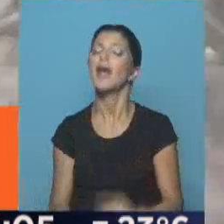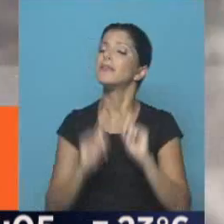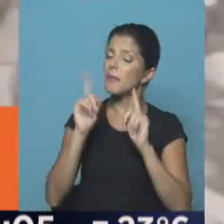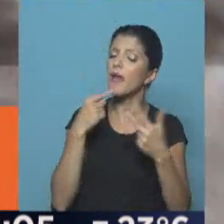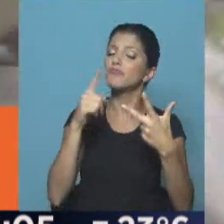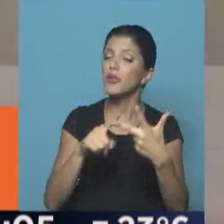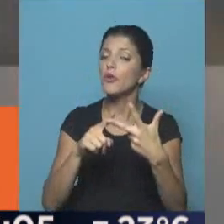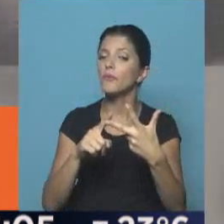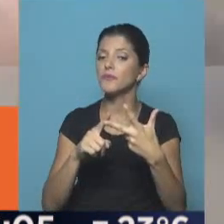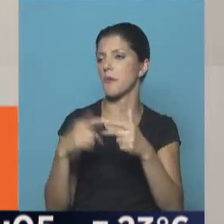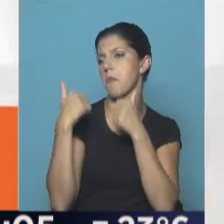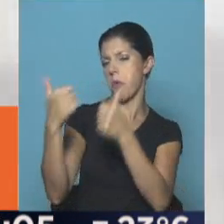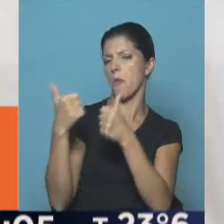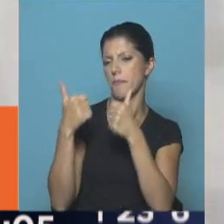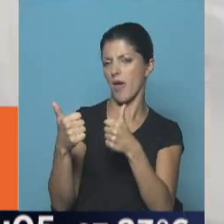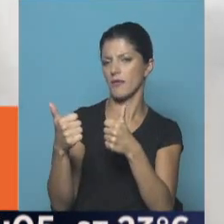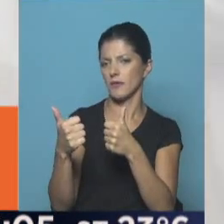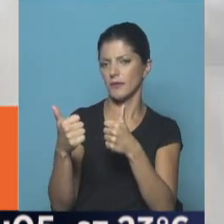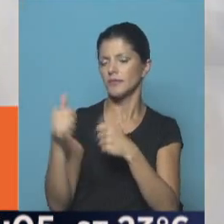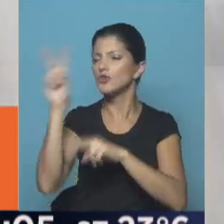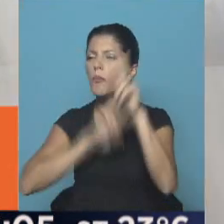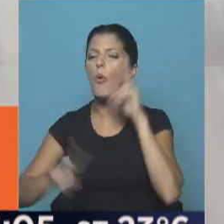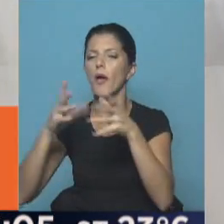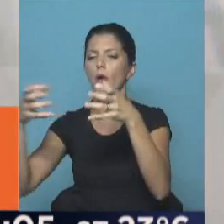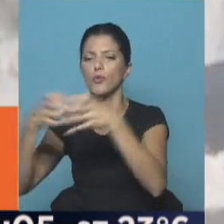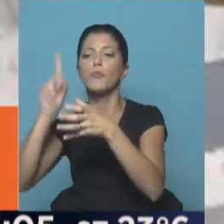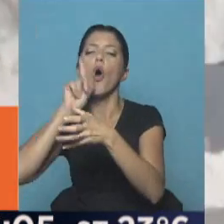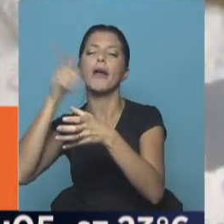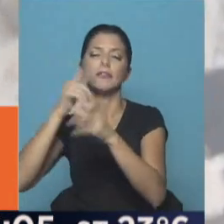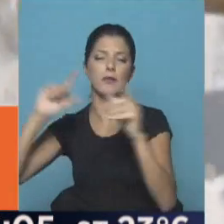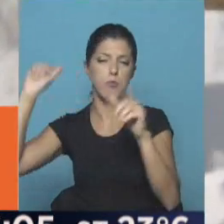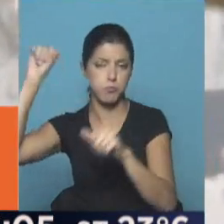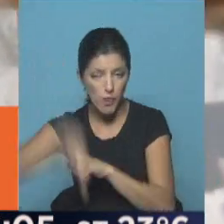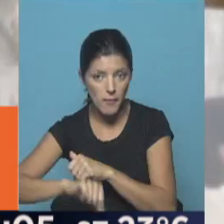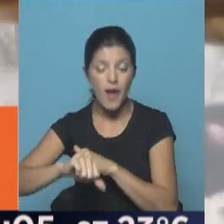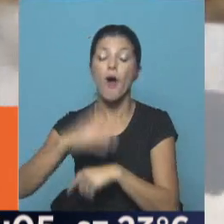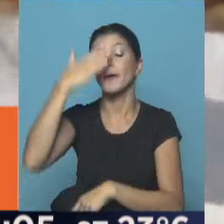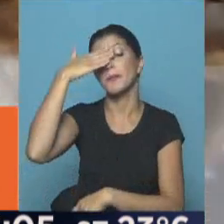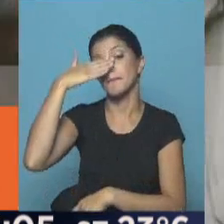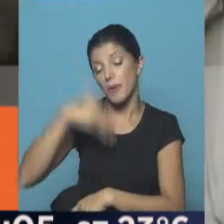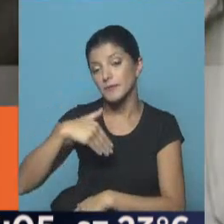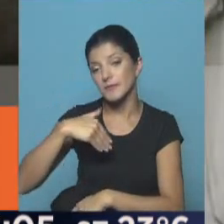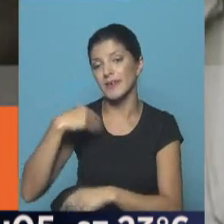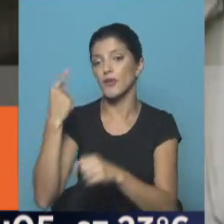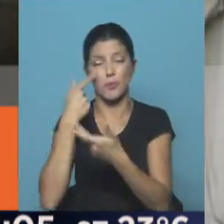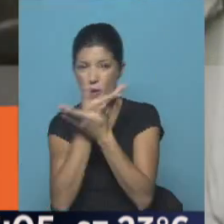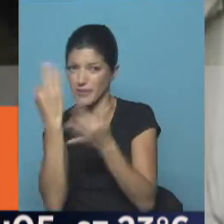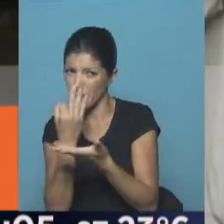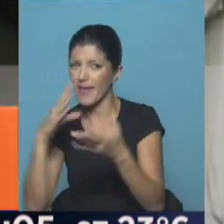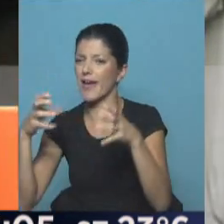calificar como un enorme éxito las acciones con las que buscó derrotar a Estado Islámico, aunque la batalla final no se vislumbre